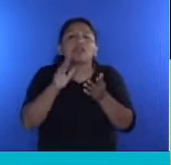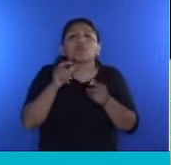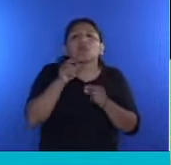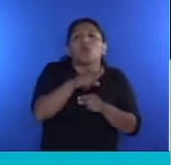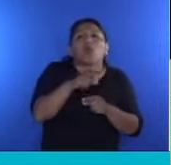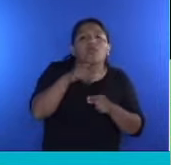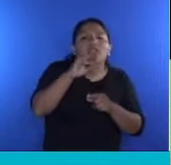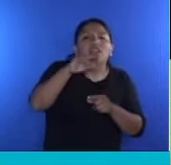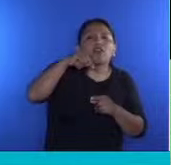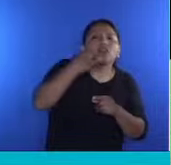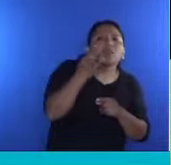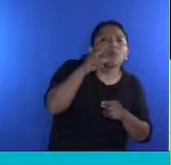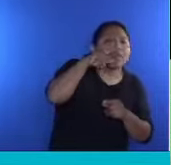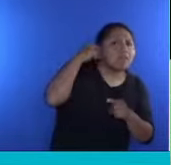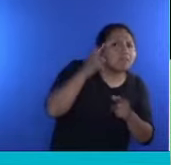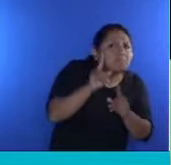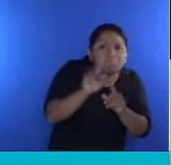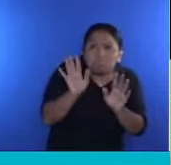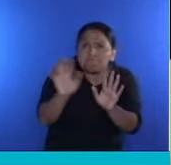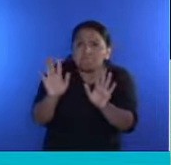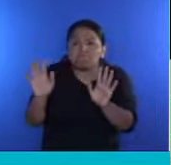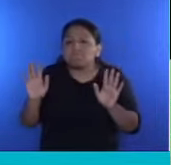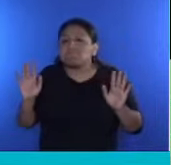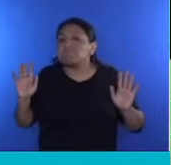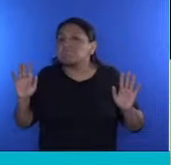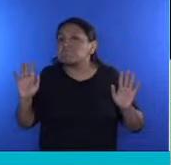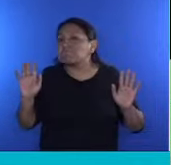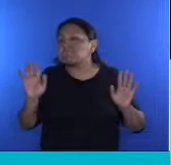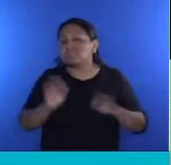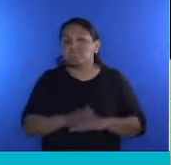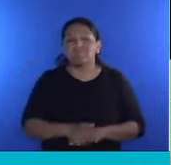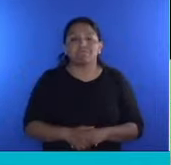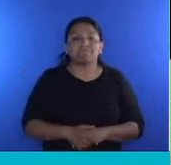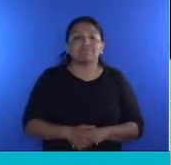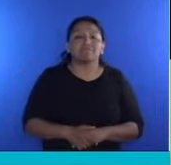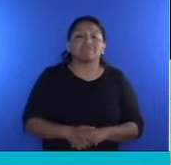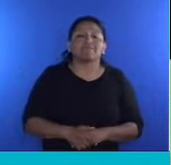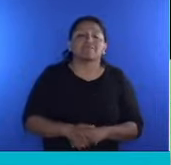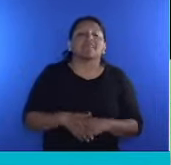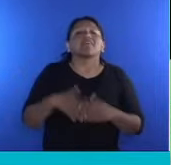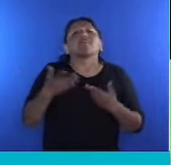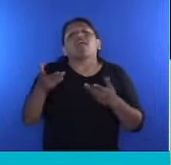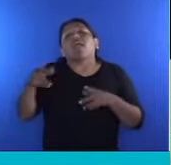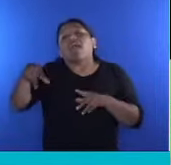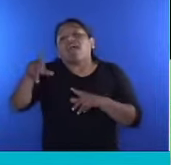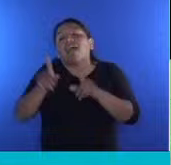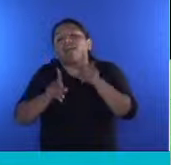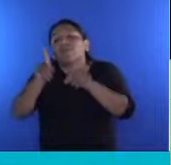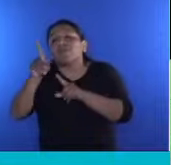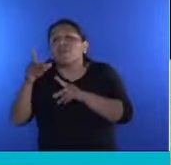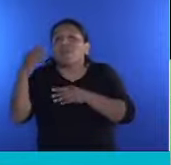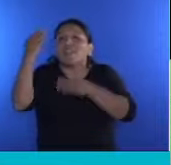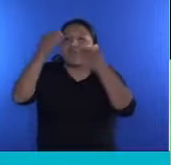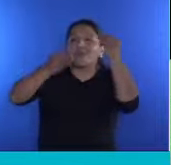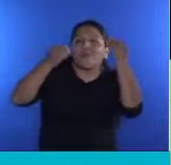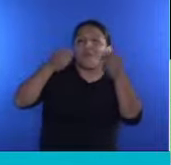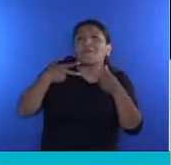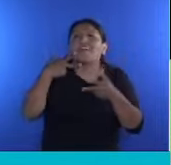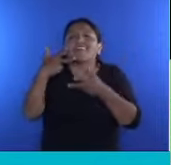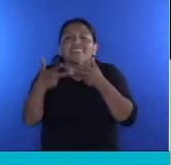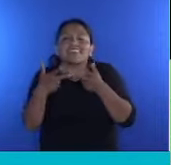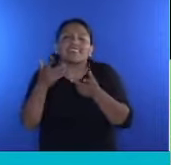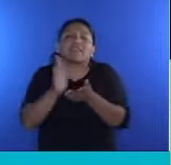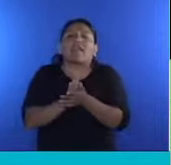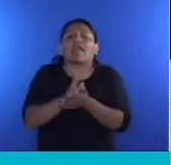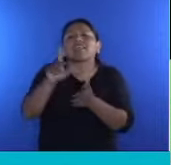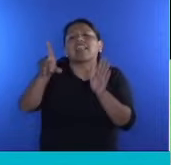para nada. También quiero decirles que a muchos les preocupa y dicen que hay que derogar las